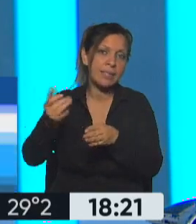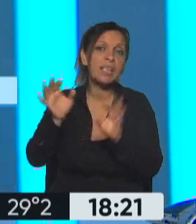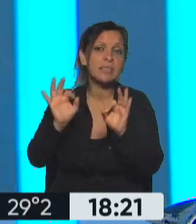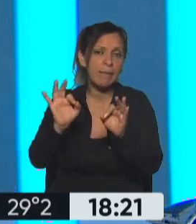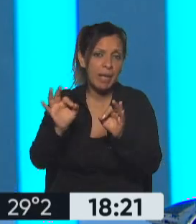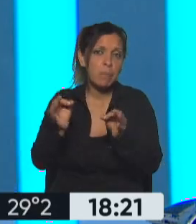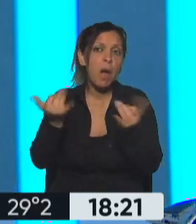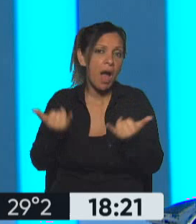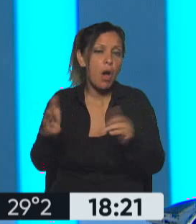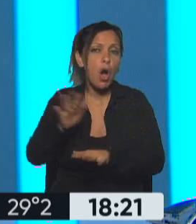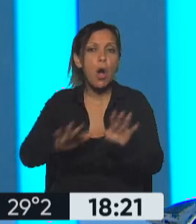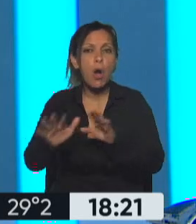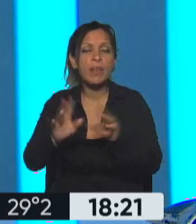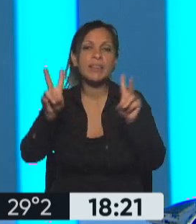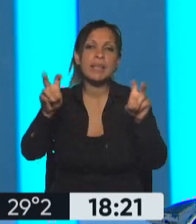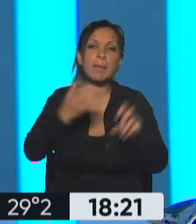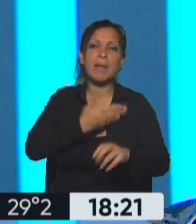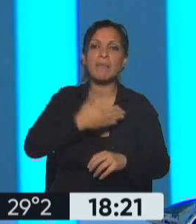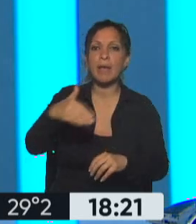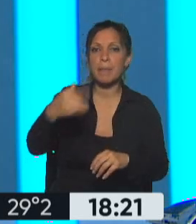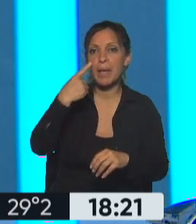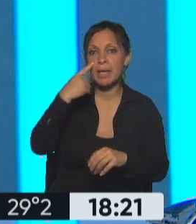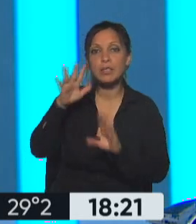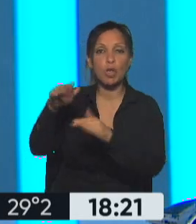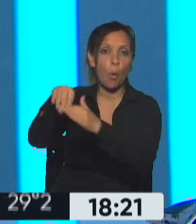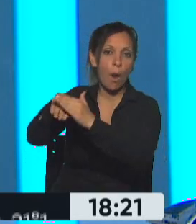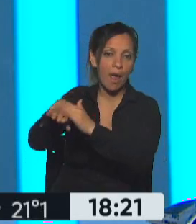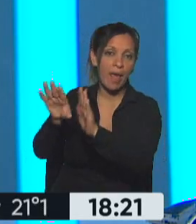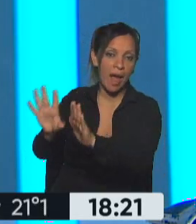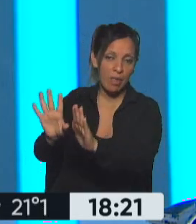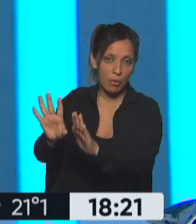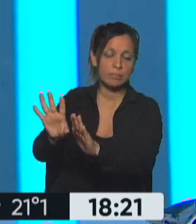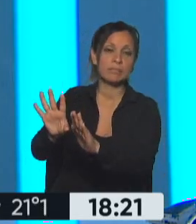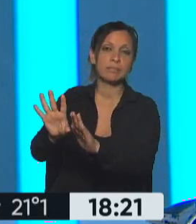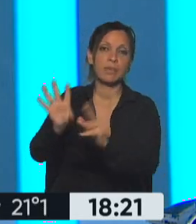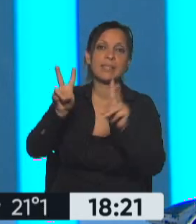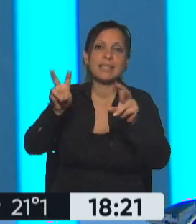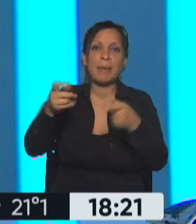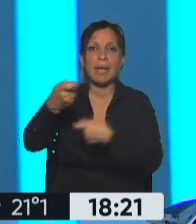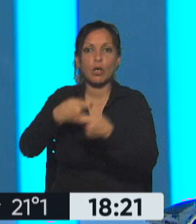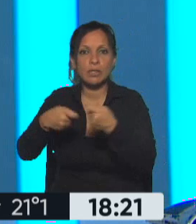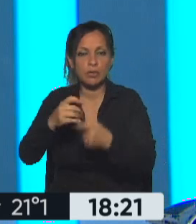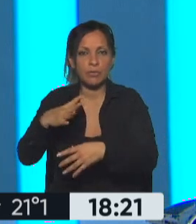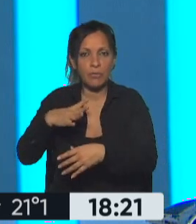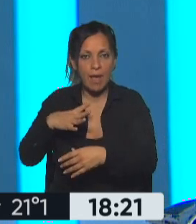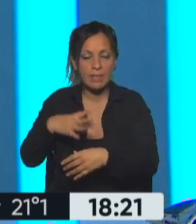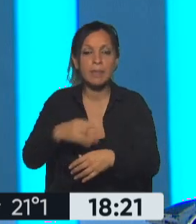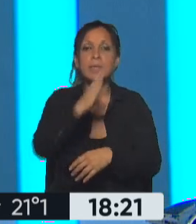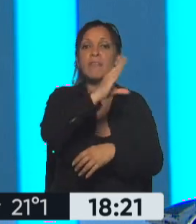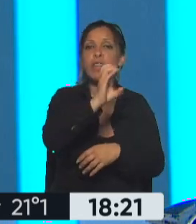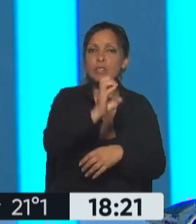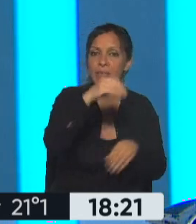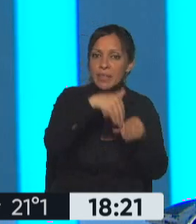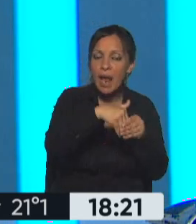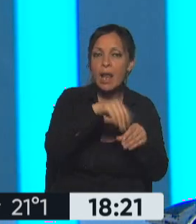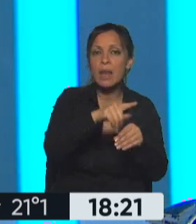ordenada. El tema del Fondo Monetario Internacional no se espera con el tema de la negociación. El Banco Central viene de un periodo